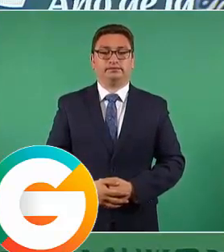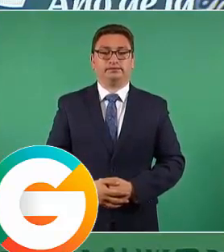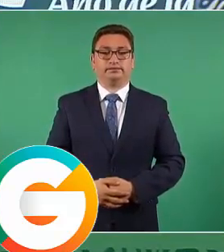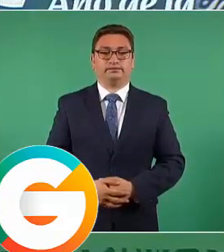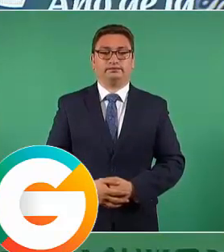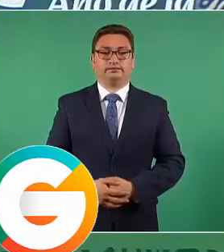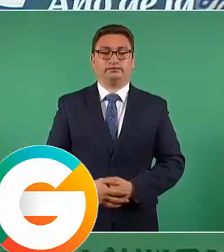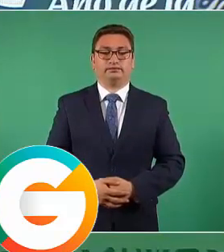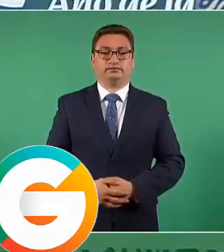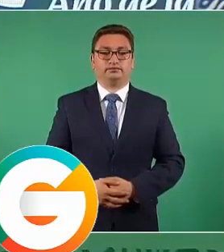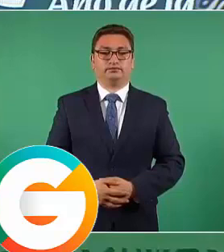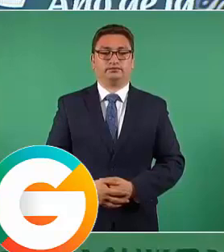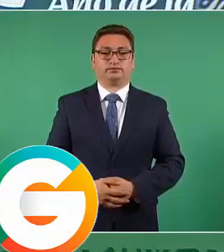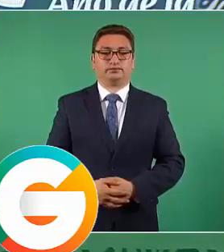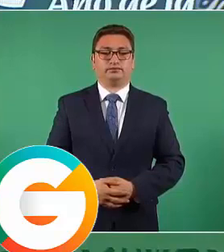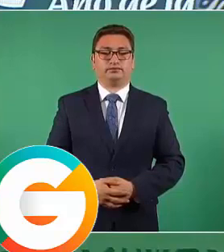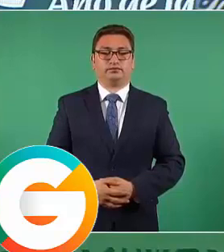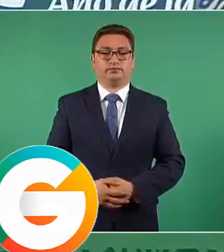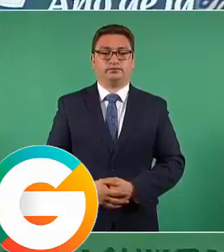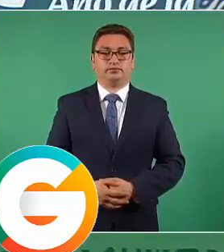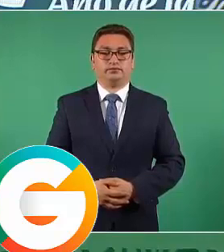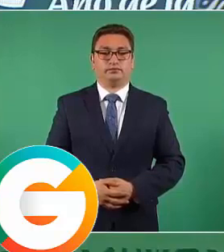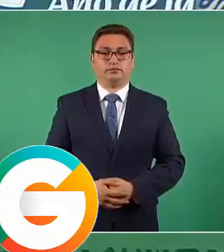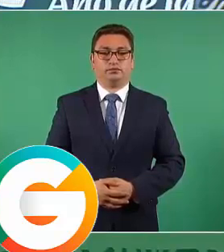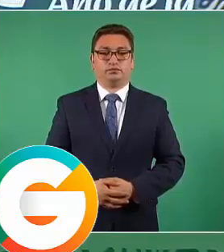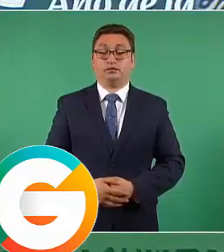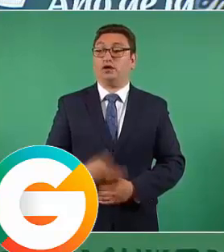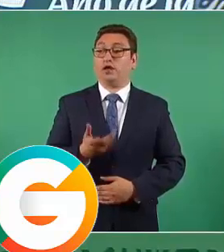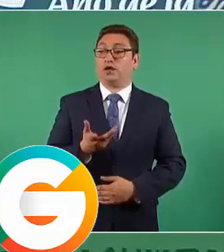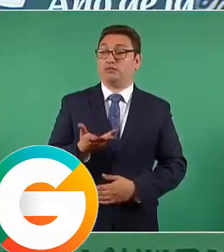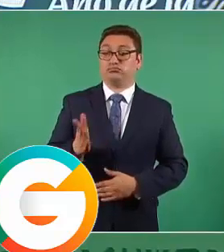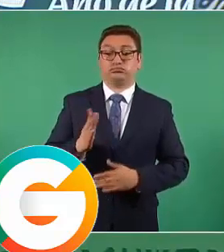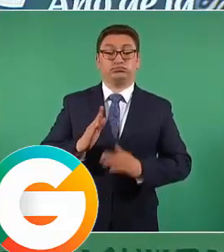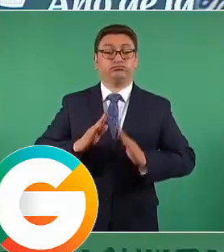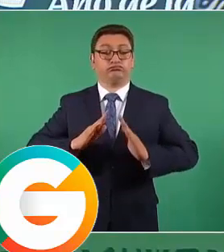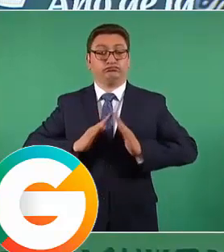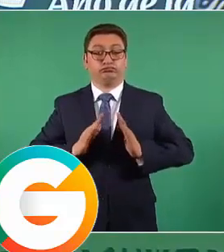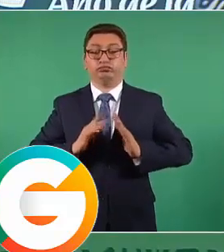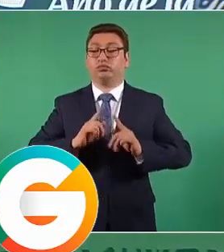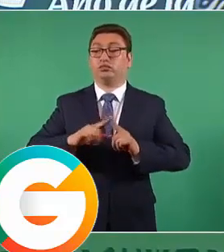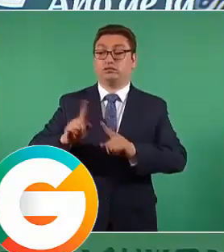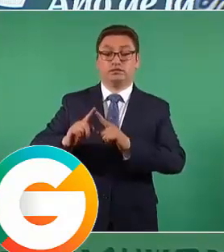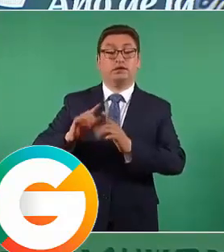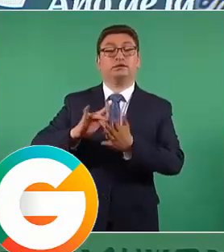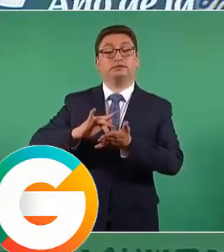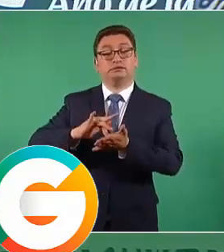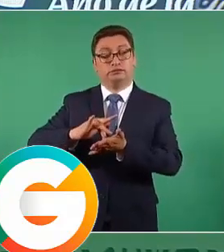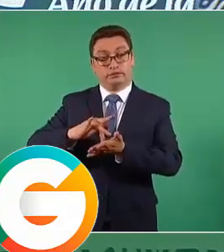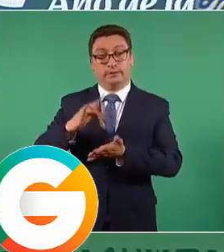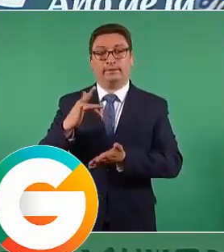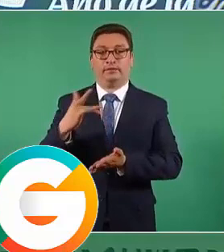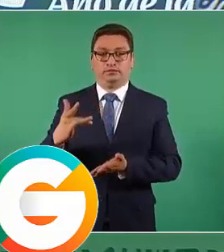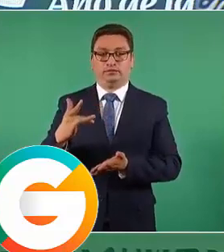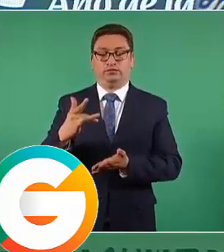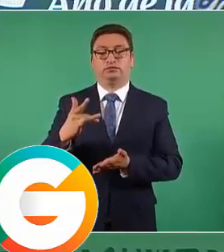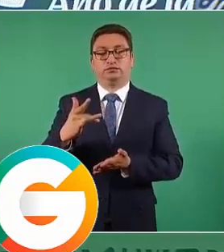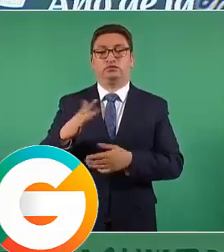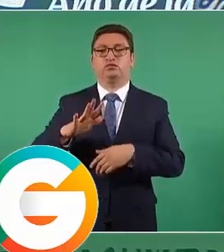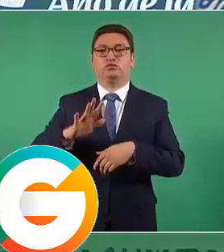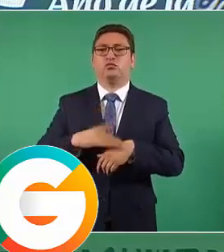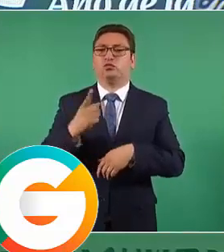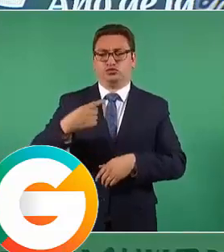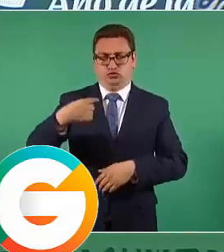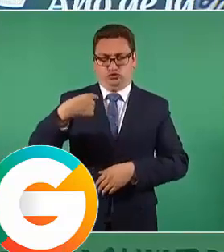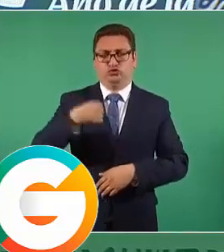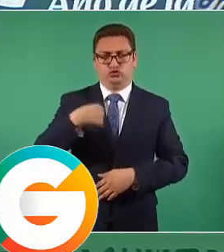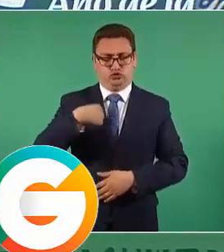Algo que agradezco mucho a las Fuerzas Armadas, porque aunque yo soy el comandante supremo